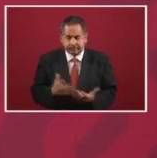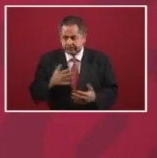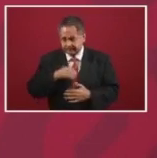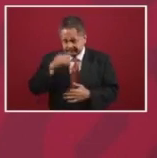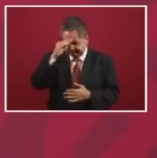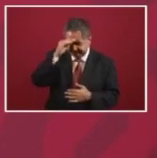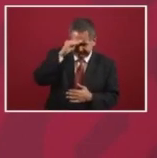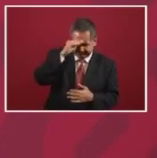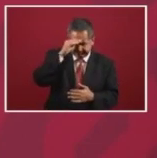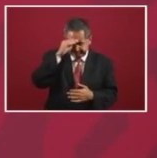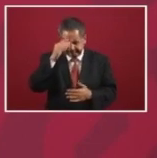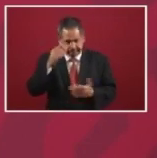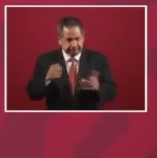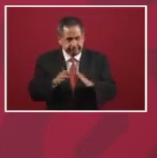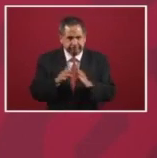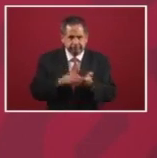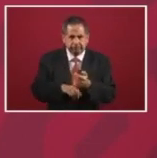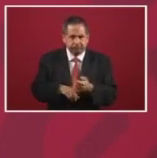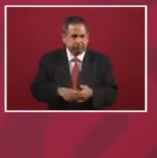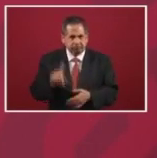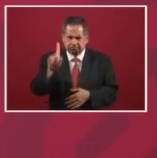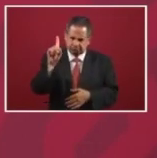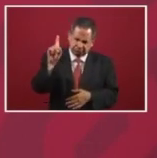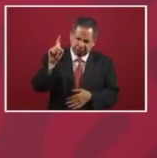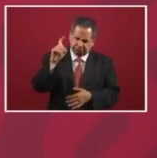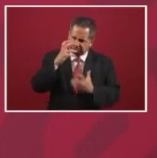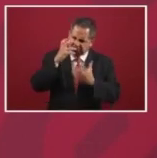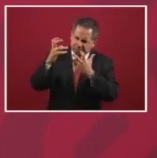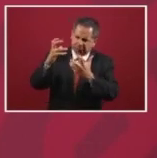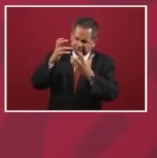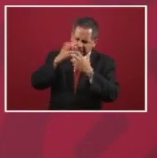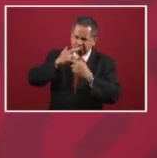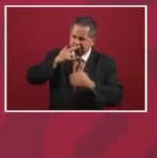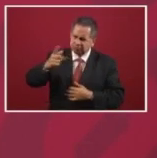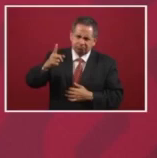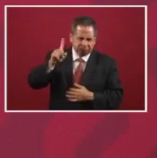Entonces la gente dice, agua,